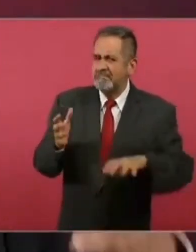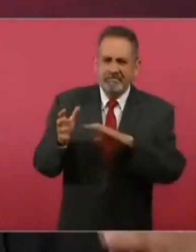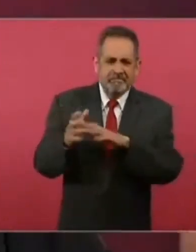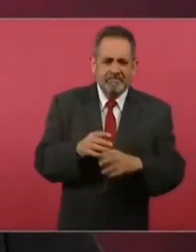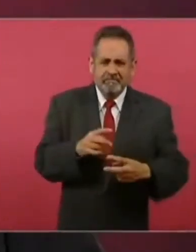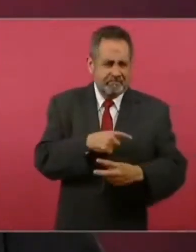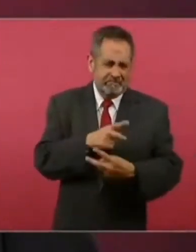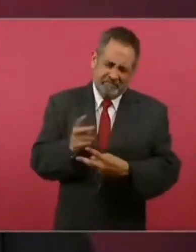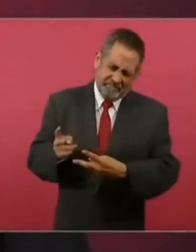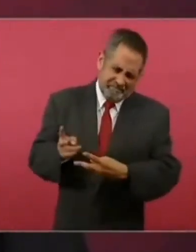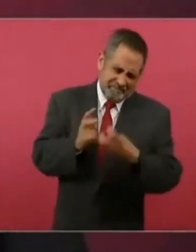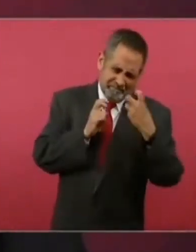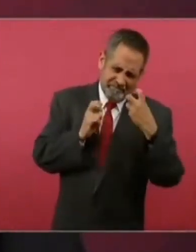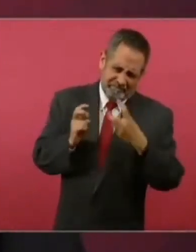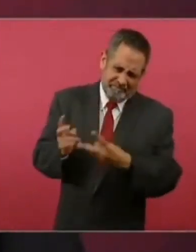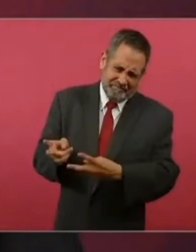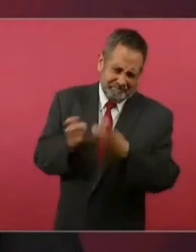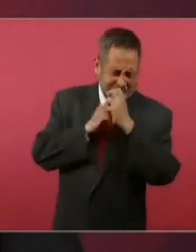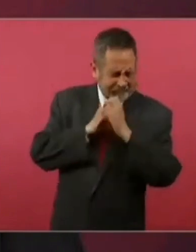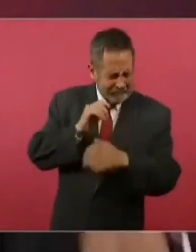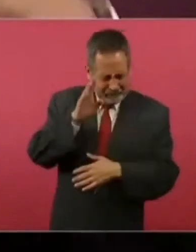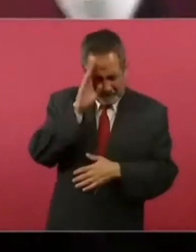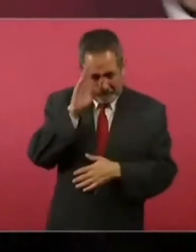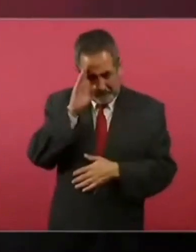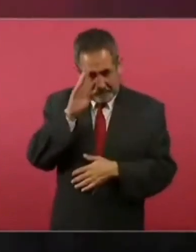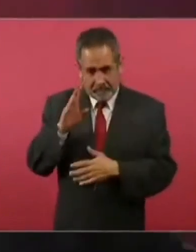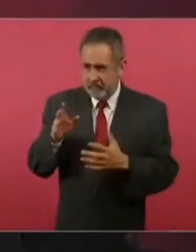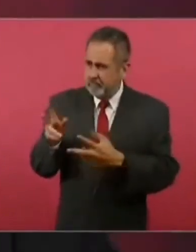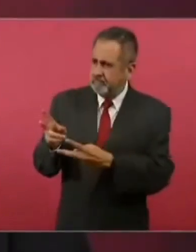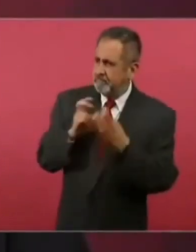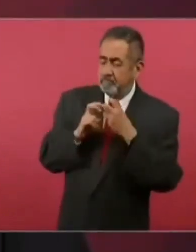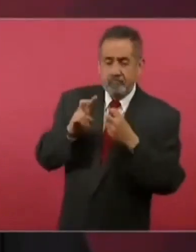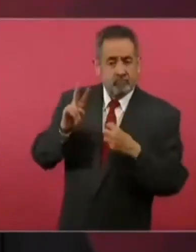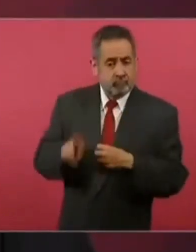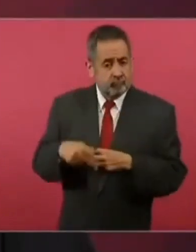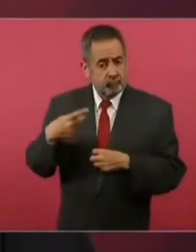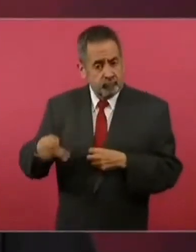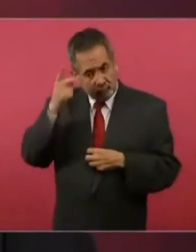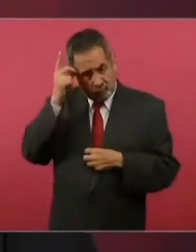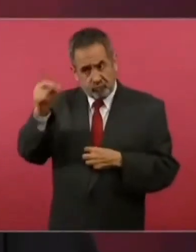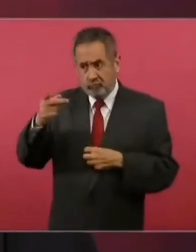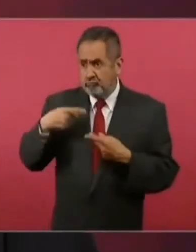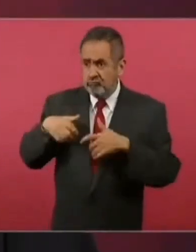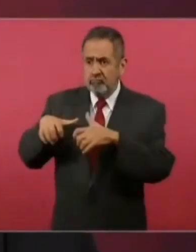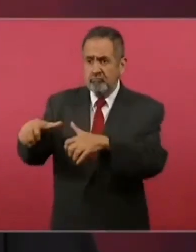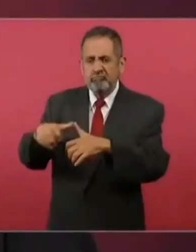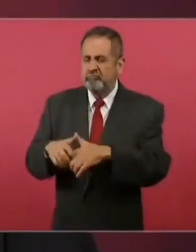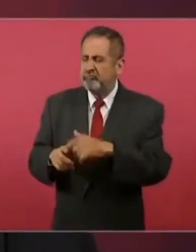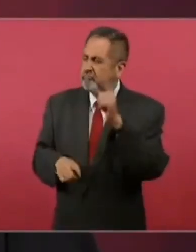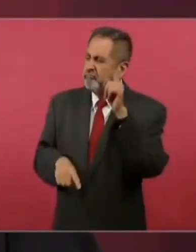se roban lo que es del pueblo.